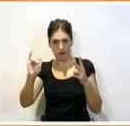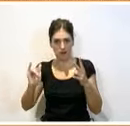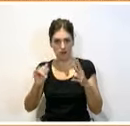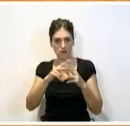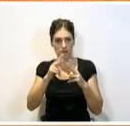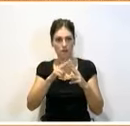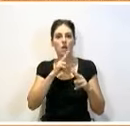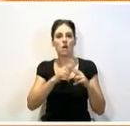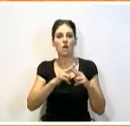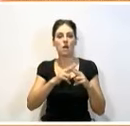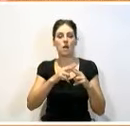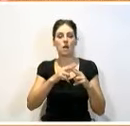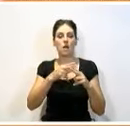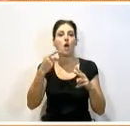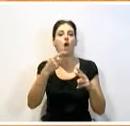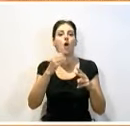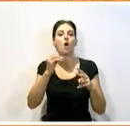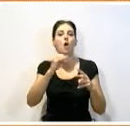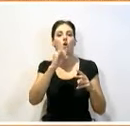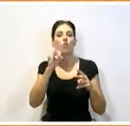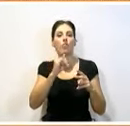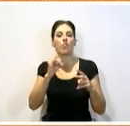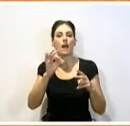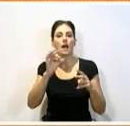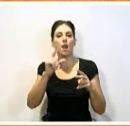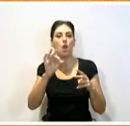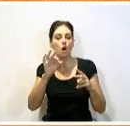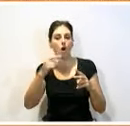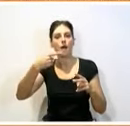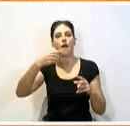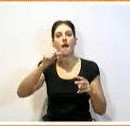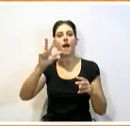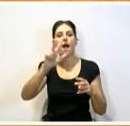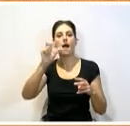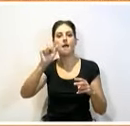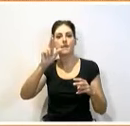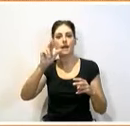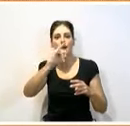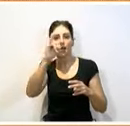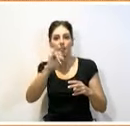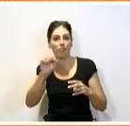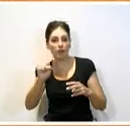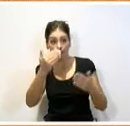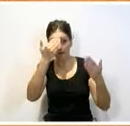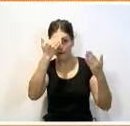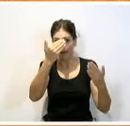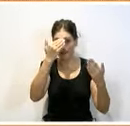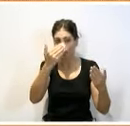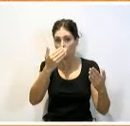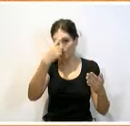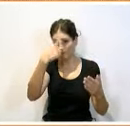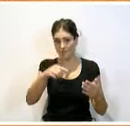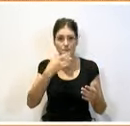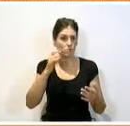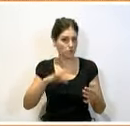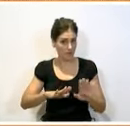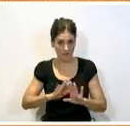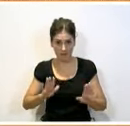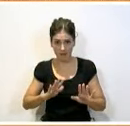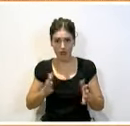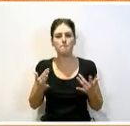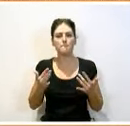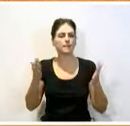nombre González Gallarza. Todos sabemos en reconocimiento a quién está puesto. Ahí no ha tenido usted prisa,